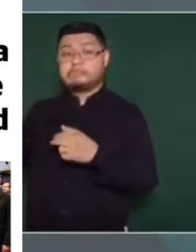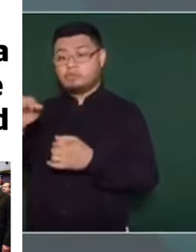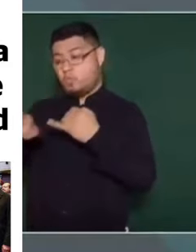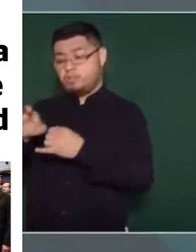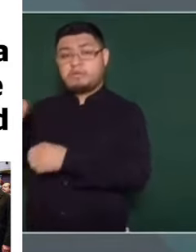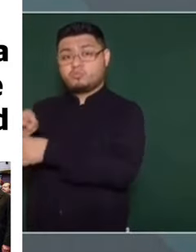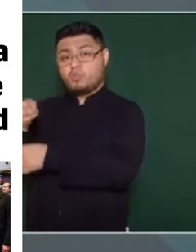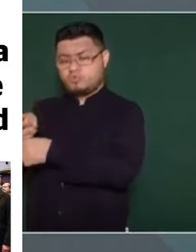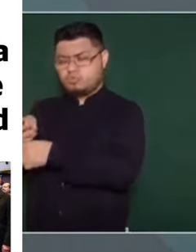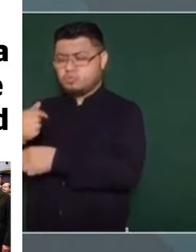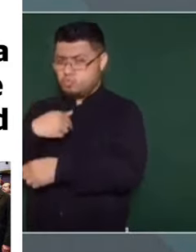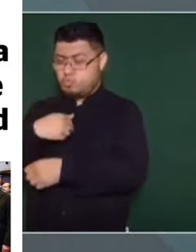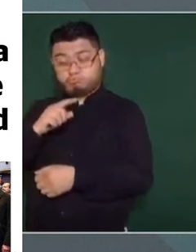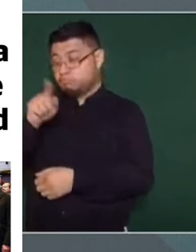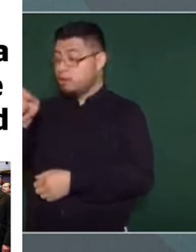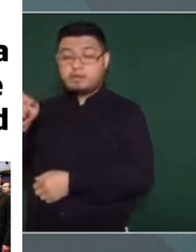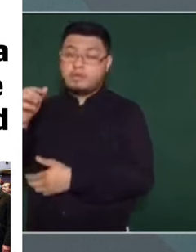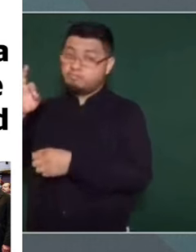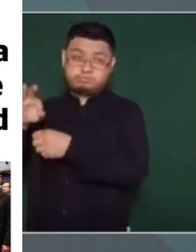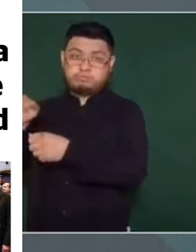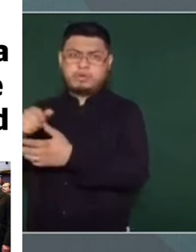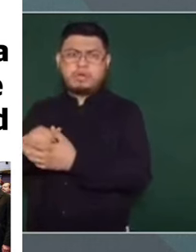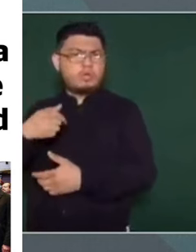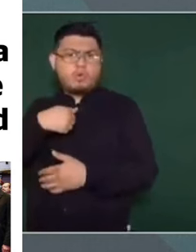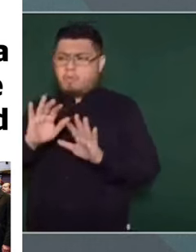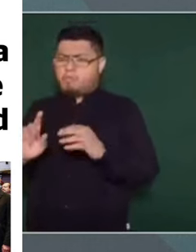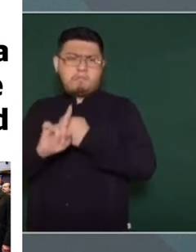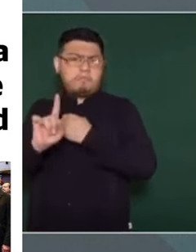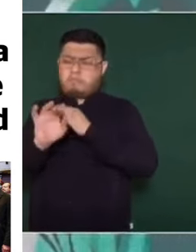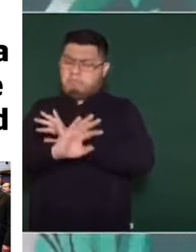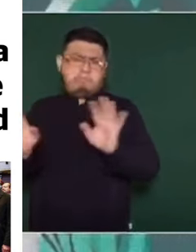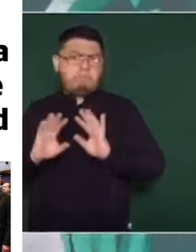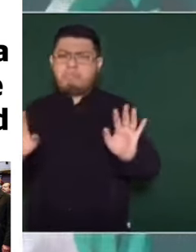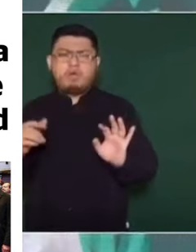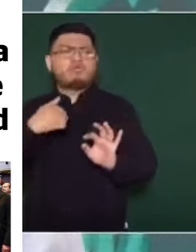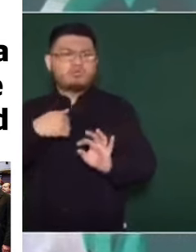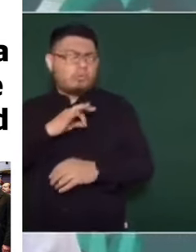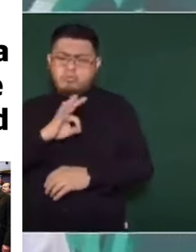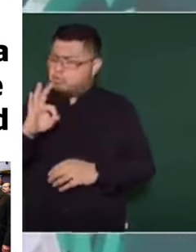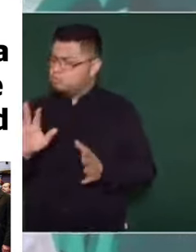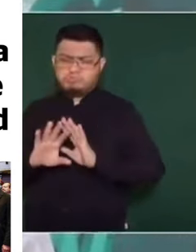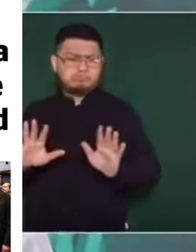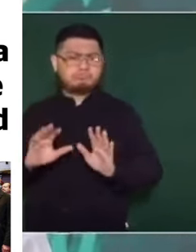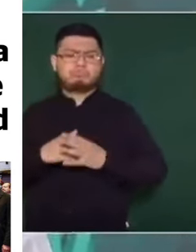últimas dos, sacó más votos que yo. Y yo no tengo ningún problema, yo puedo ayudar,